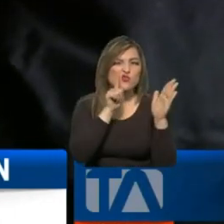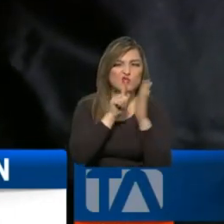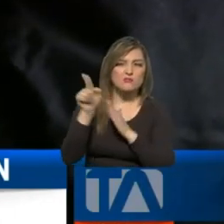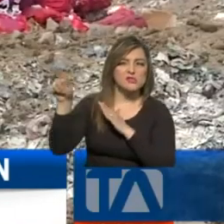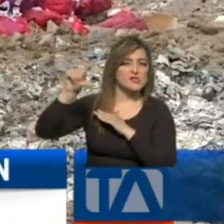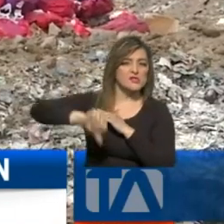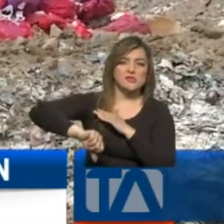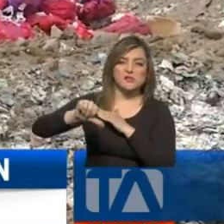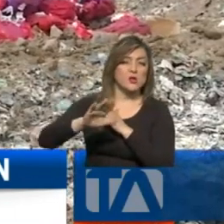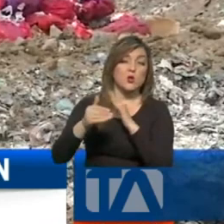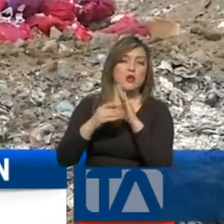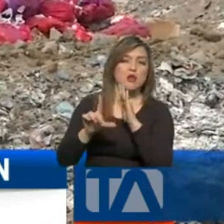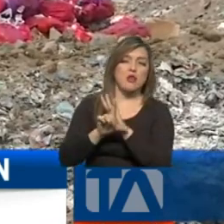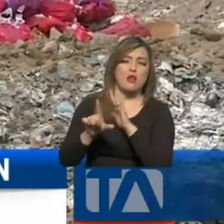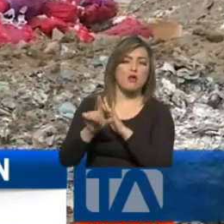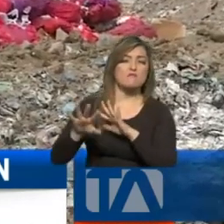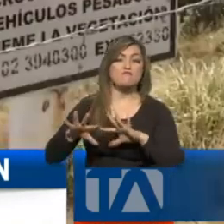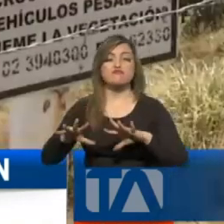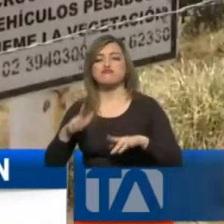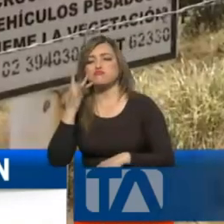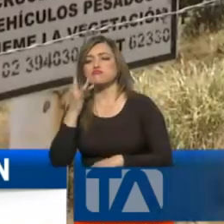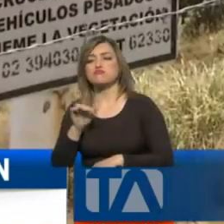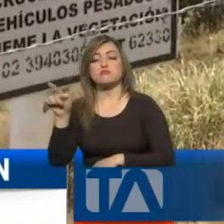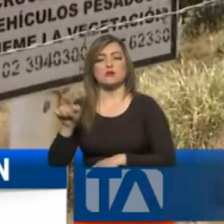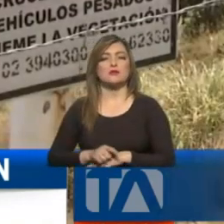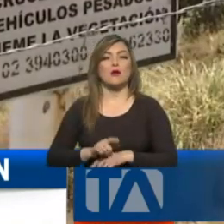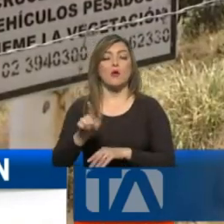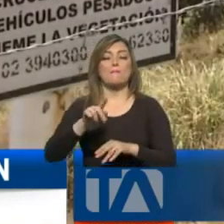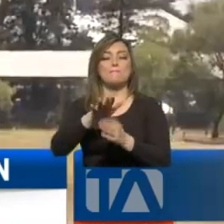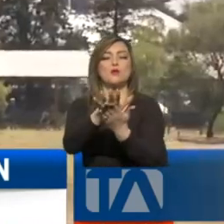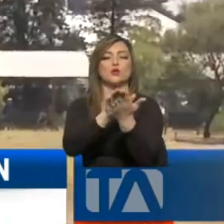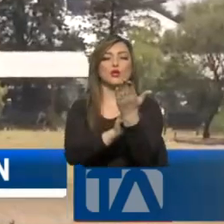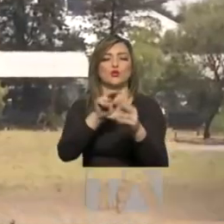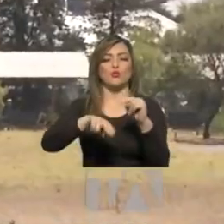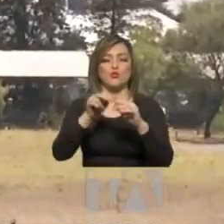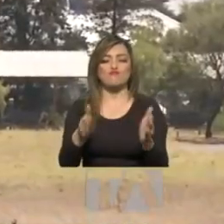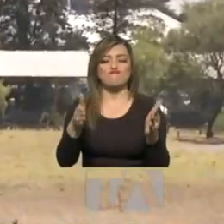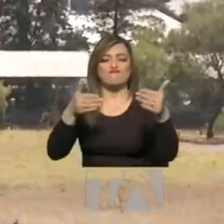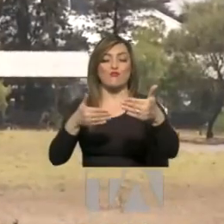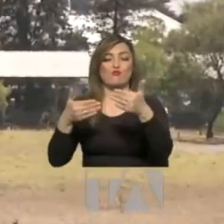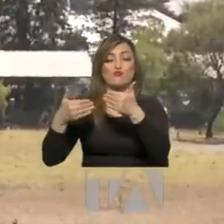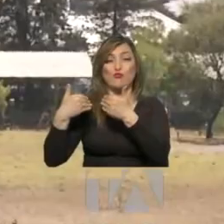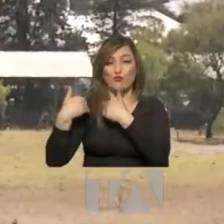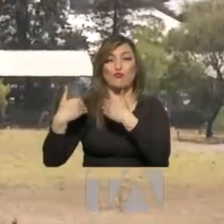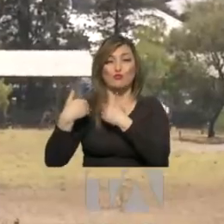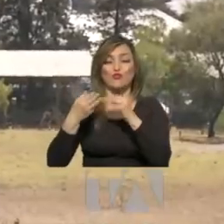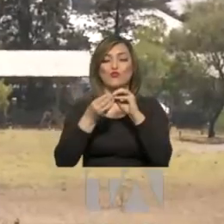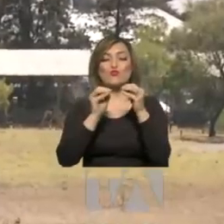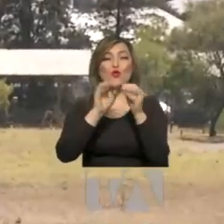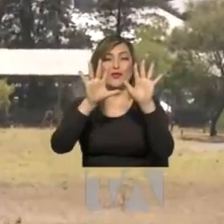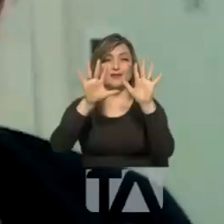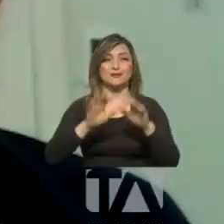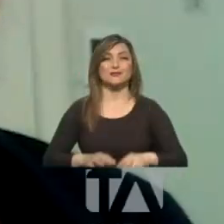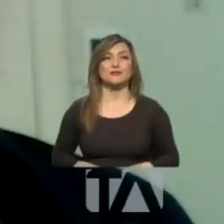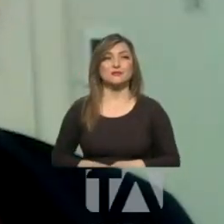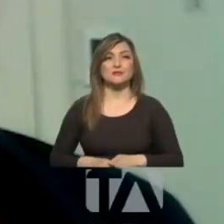irregularidades que están ocurriendo en la empresa y en especial en uno de los proyectos que la EMGIRS está hecho cargo, como es el Cubeto